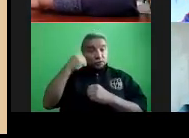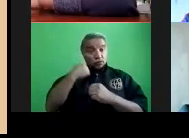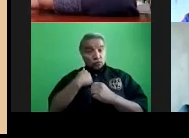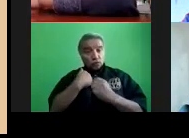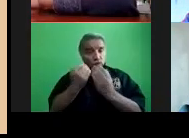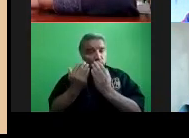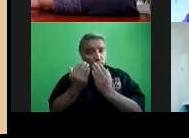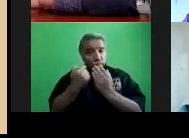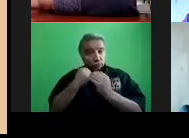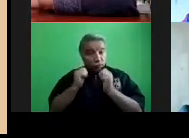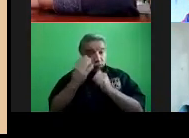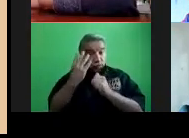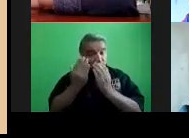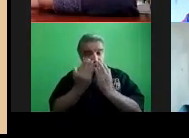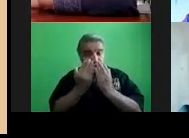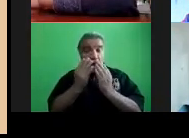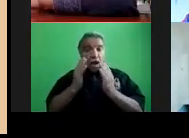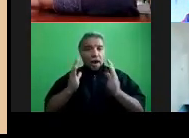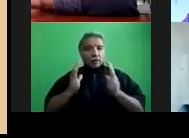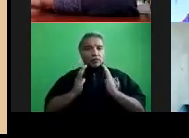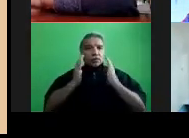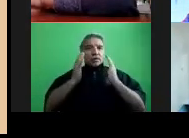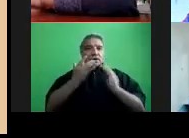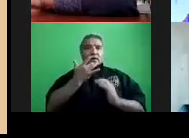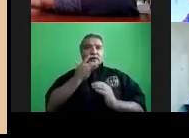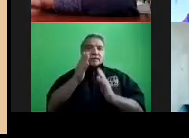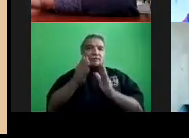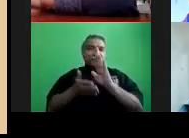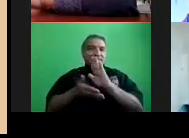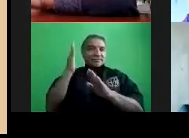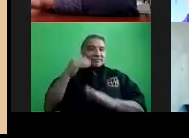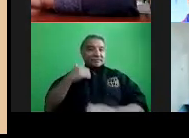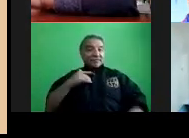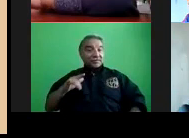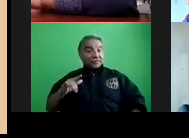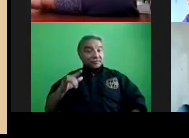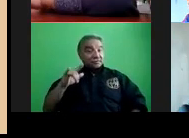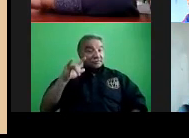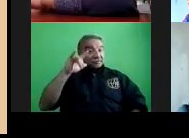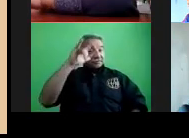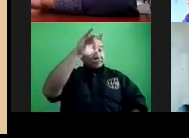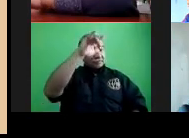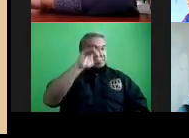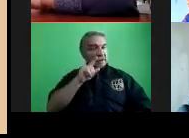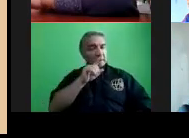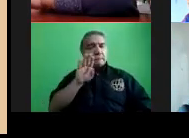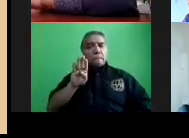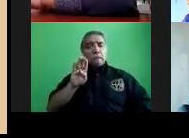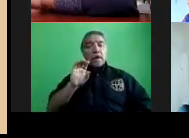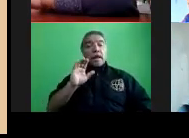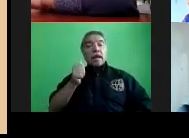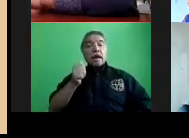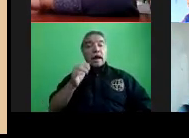Él tenía 24 años de edad, entonces se ganó una beca para estudiar computación